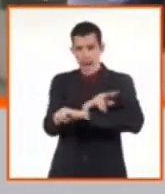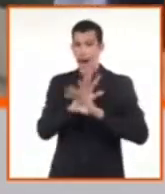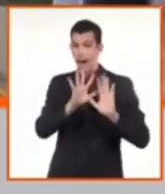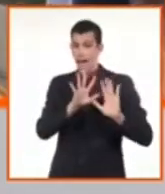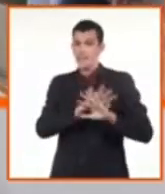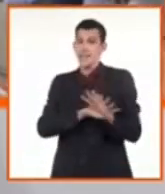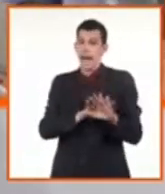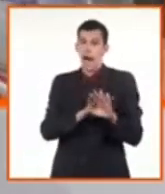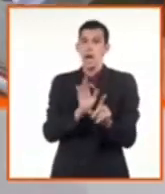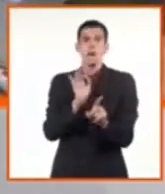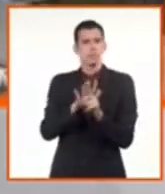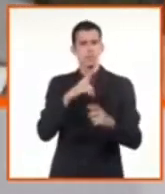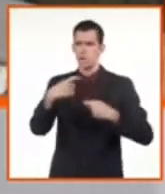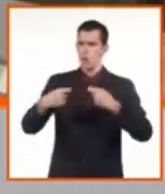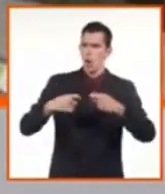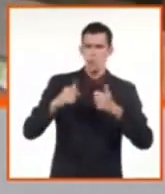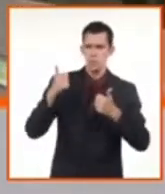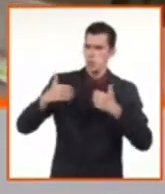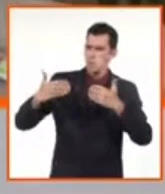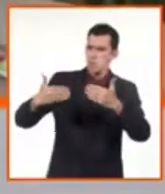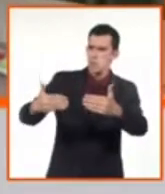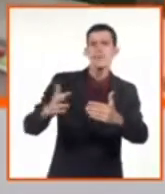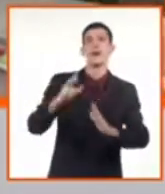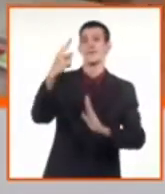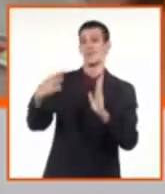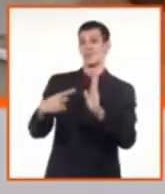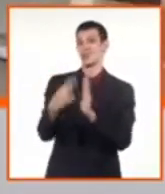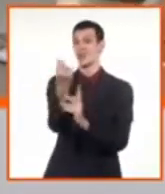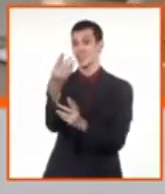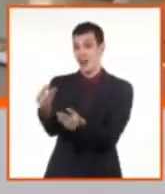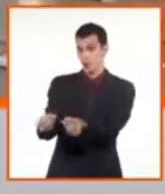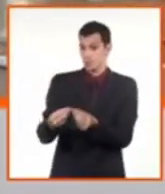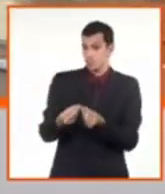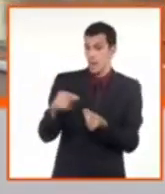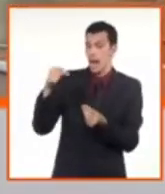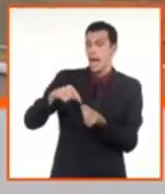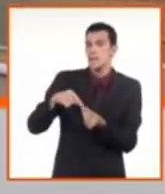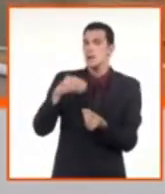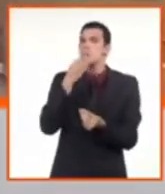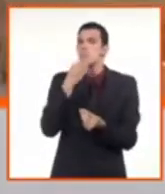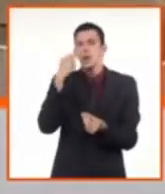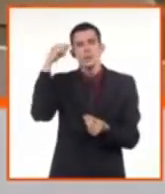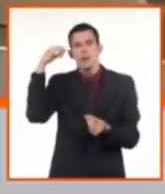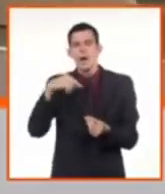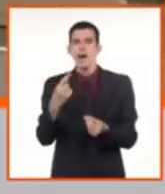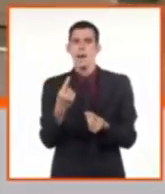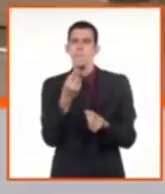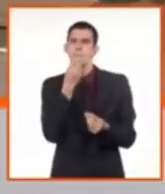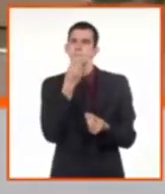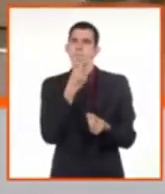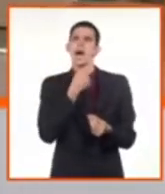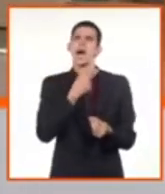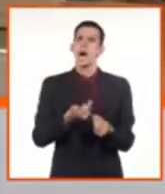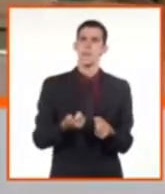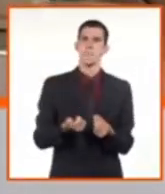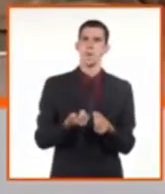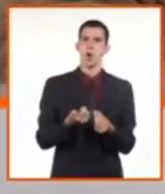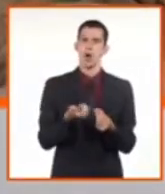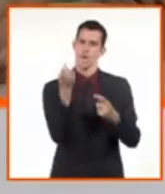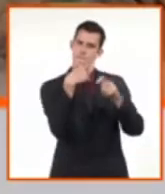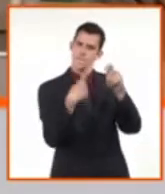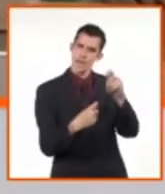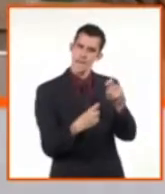por concepto de impuestos y de otros ingresos asociados a estos negocios se va a destinar